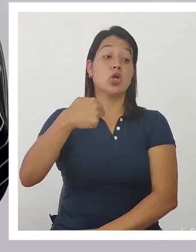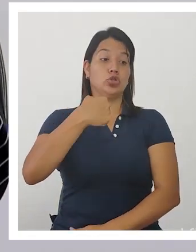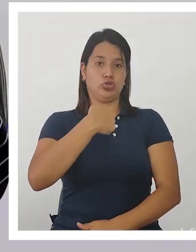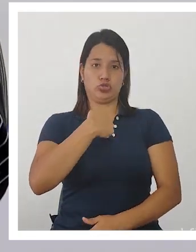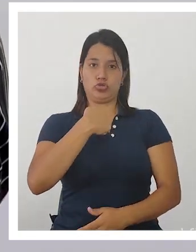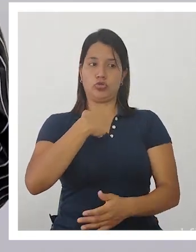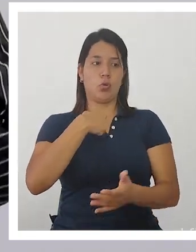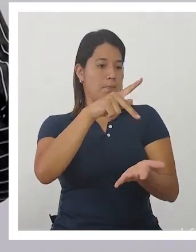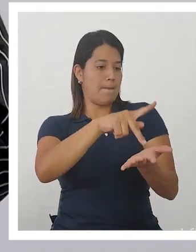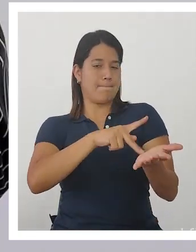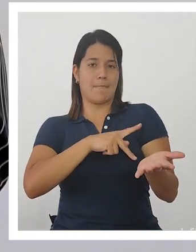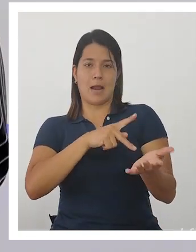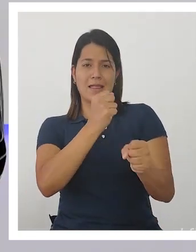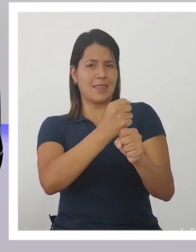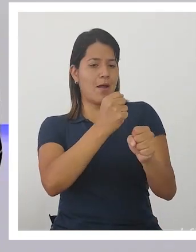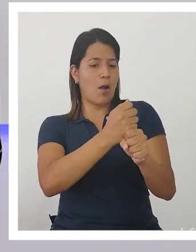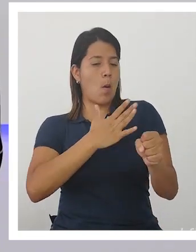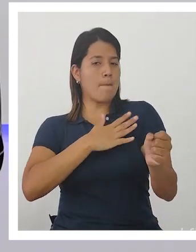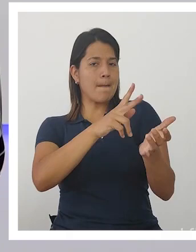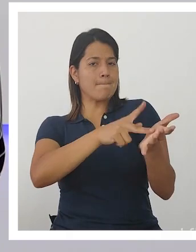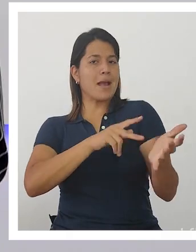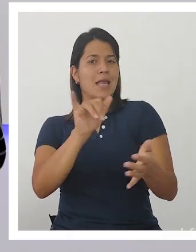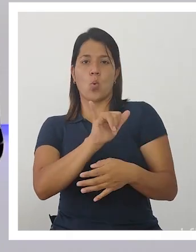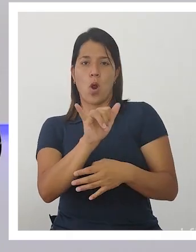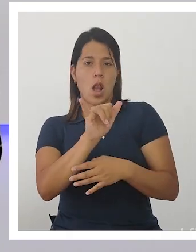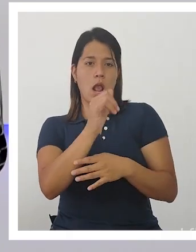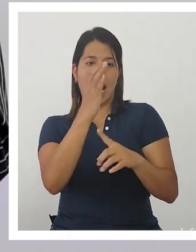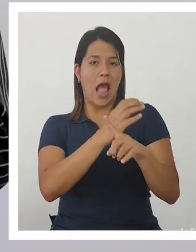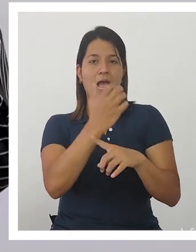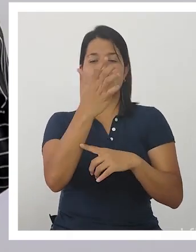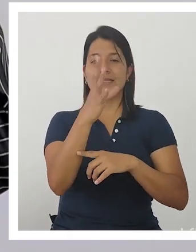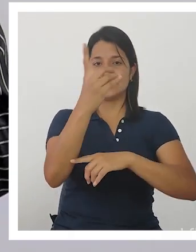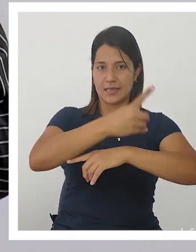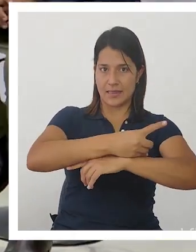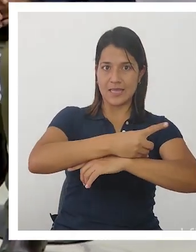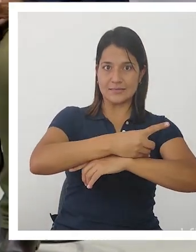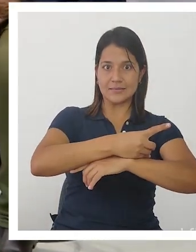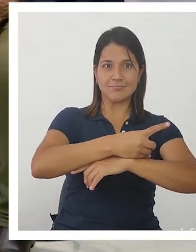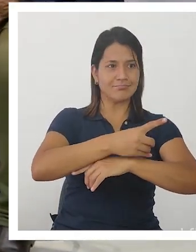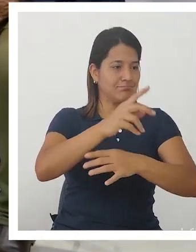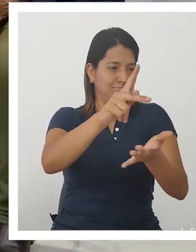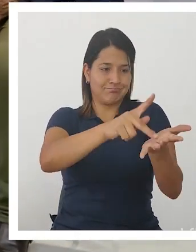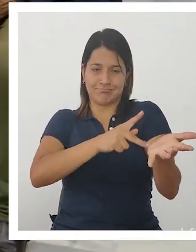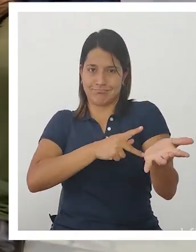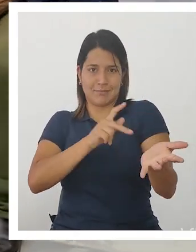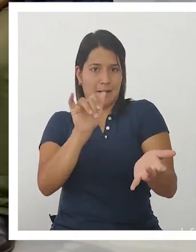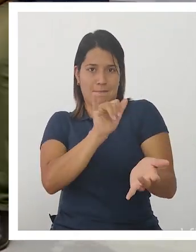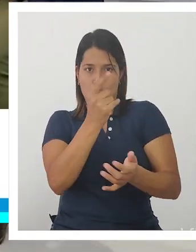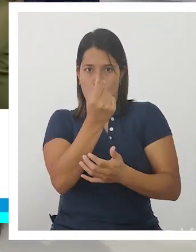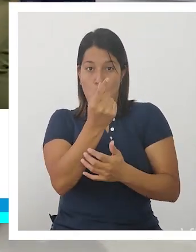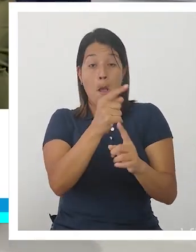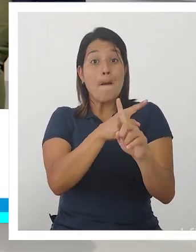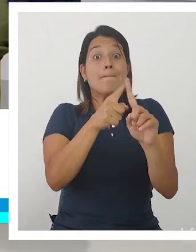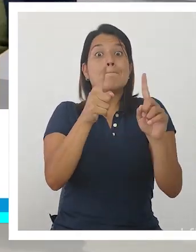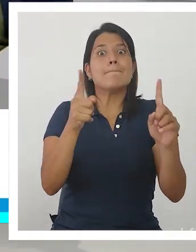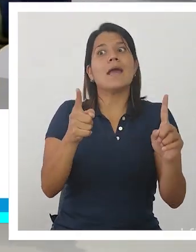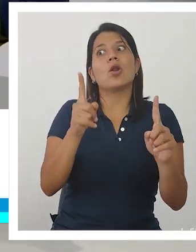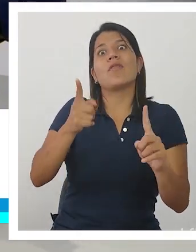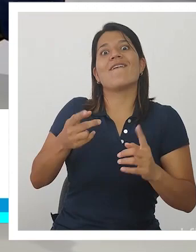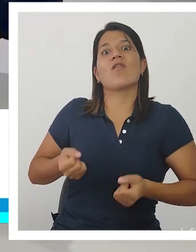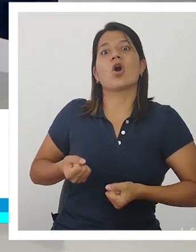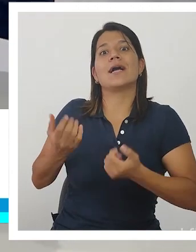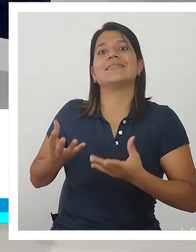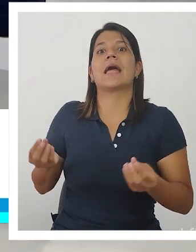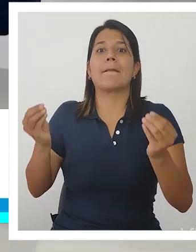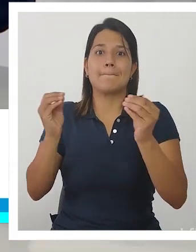mismo salario, pero gasto más. Entonces tengo que ir repartiendo ese salario en los demás gastos. Eso es la inflación, para que la gente